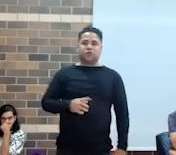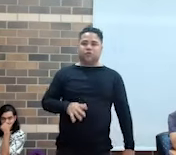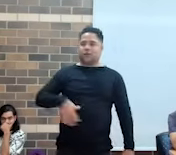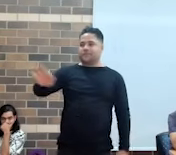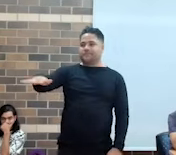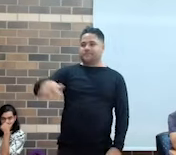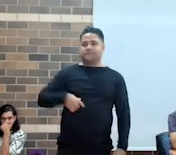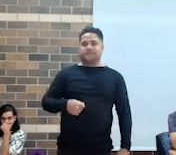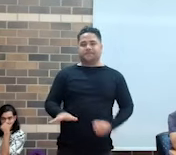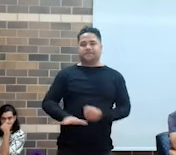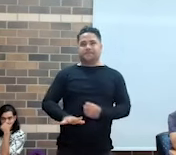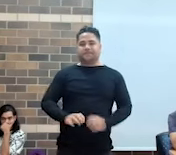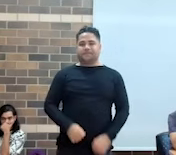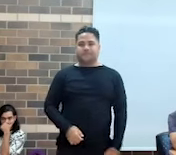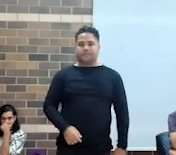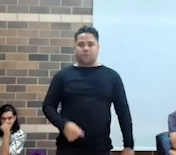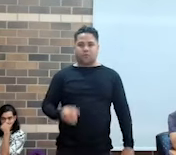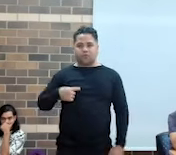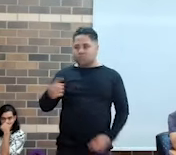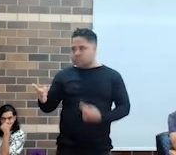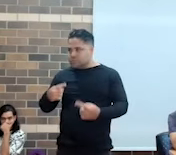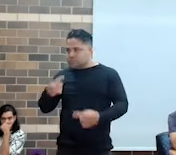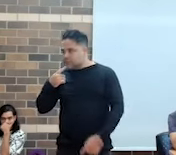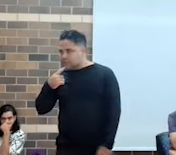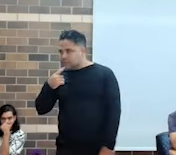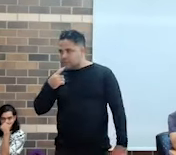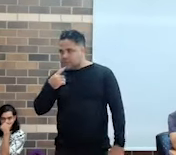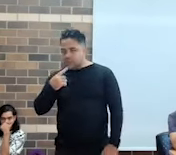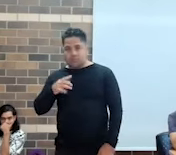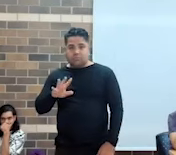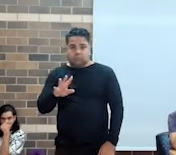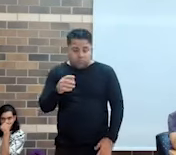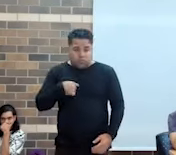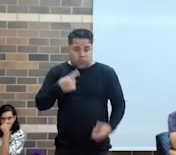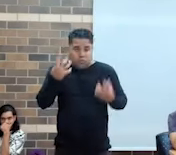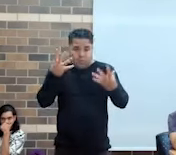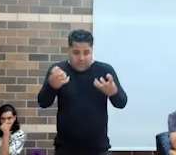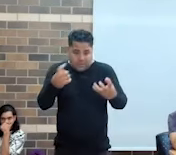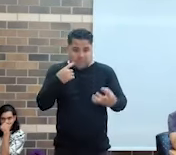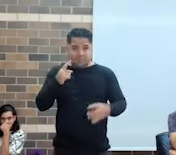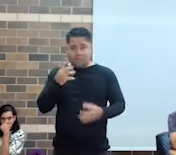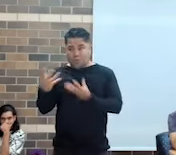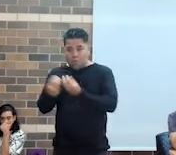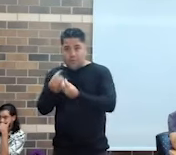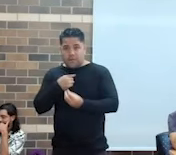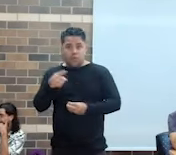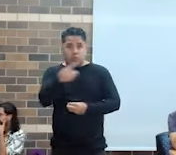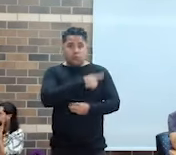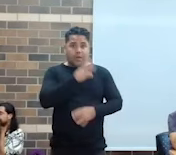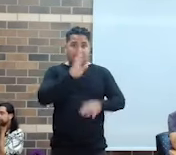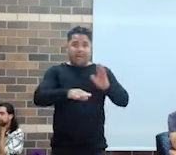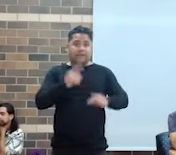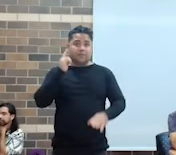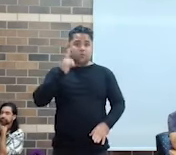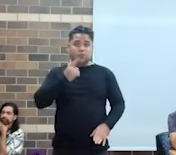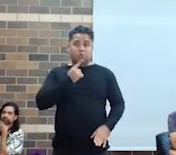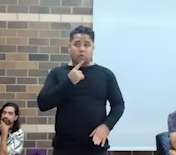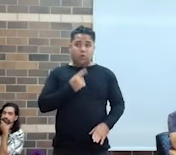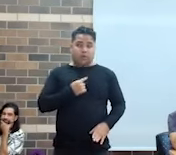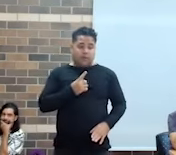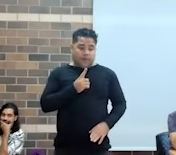cositas básicas, lo he hablado con compañeros oyentes y estaríamos muy agradecidos que se normalizara, que a veces no se cohíban, por ejemplo, en el caso de Natalie